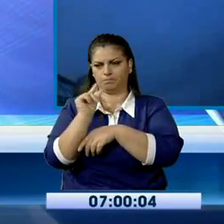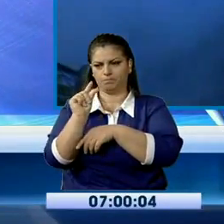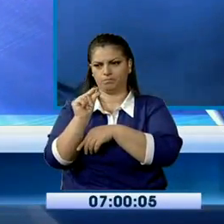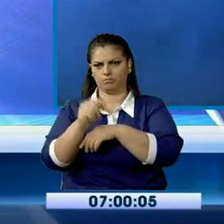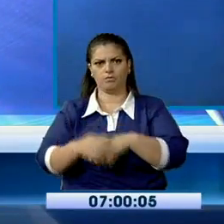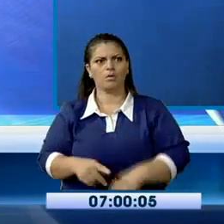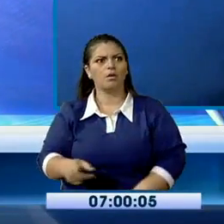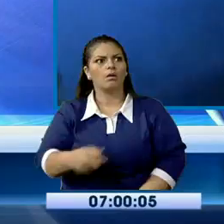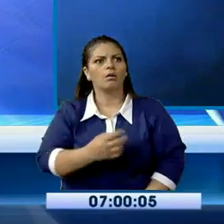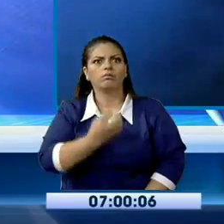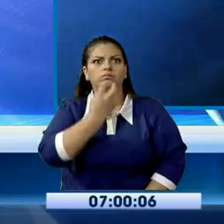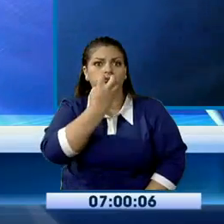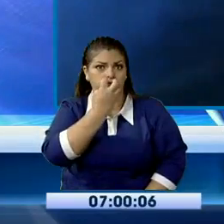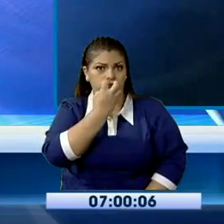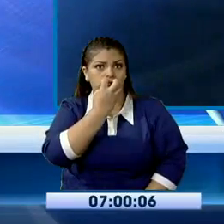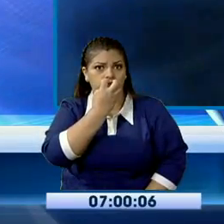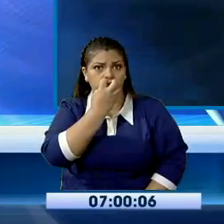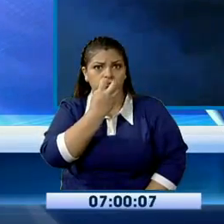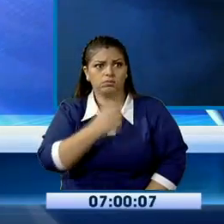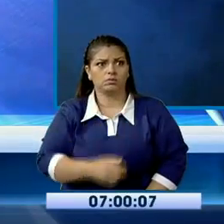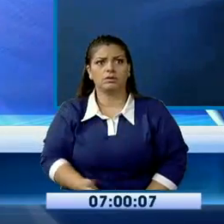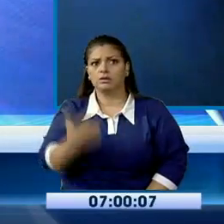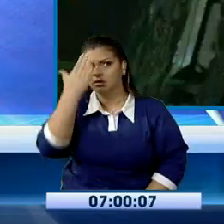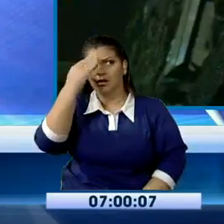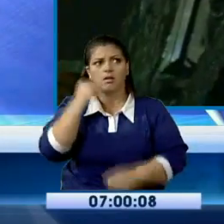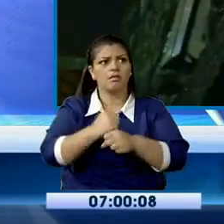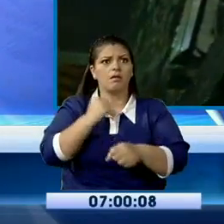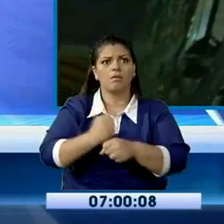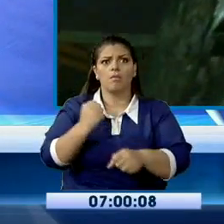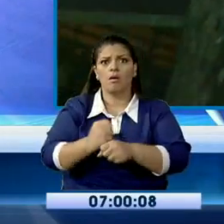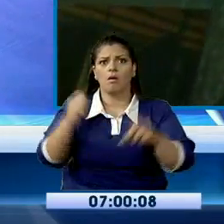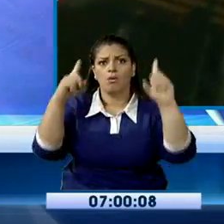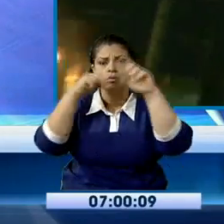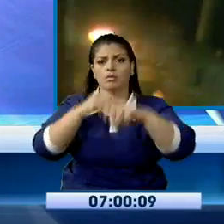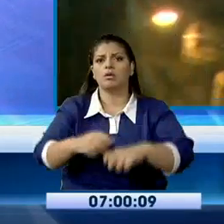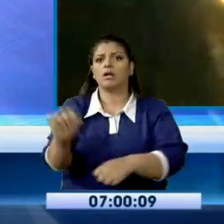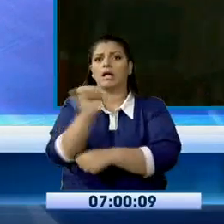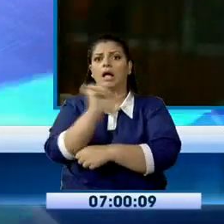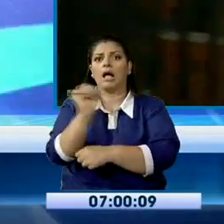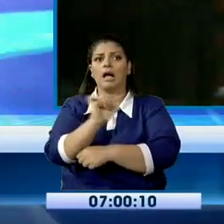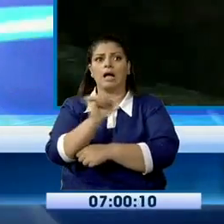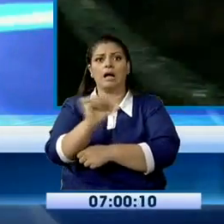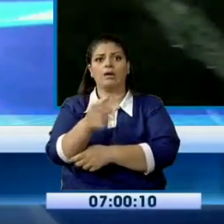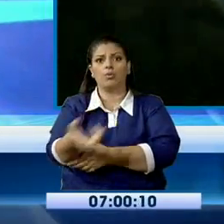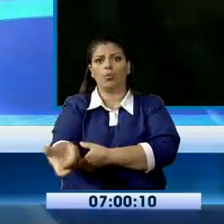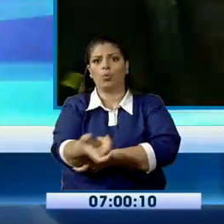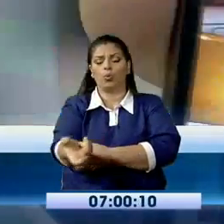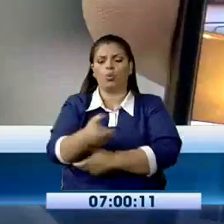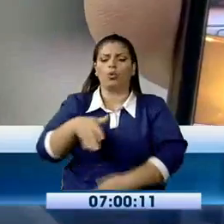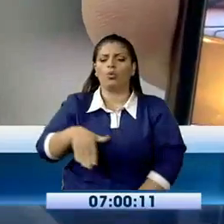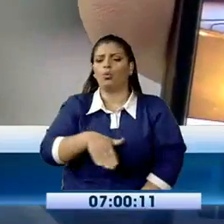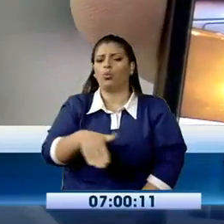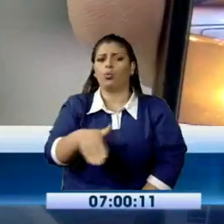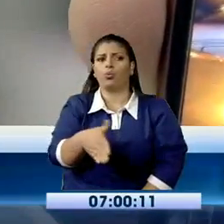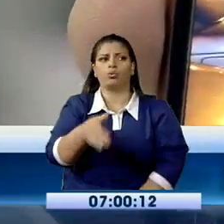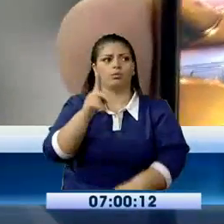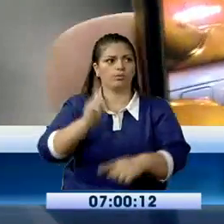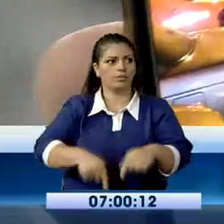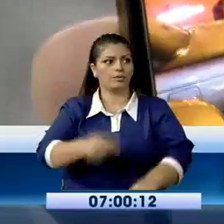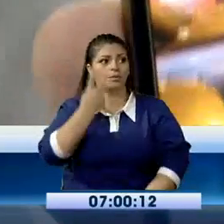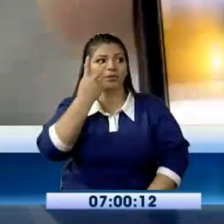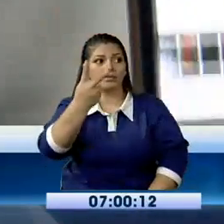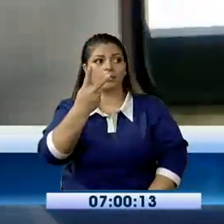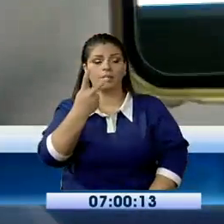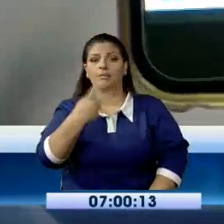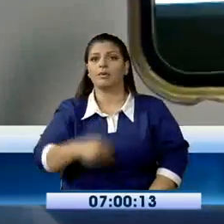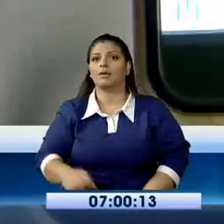con su labor. Imagínate si se hubiese tratado de una situación. Vean los carros donde están, de mayores proporciones. Y está la manguera conectada con dificultad en